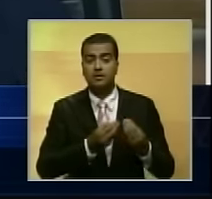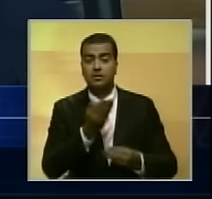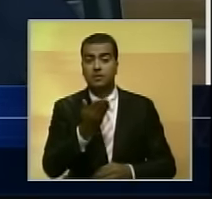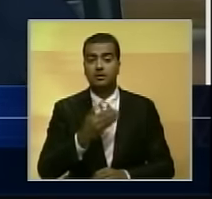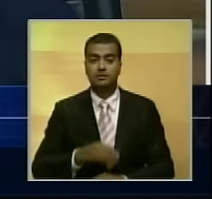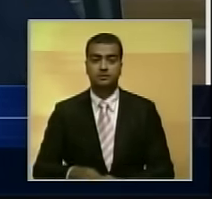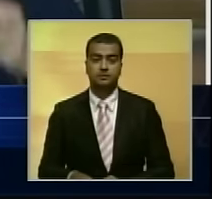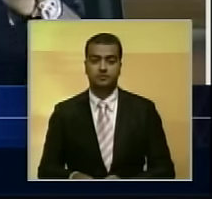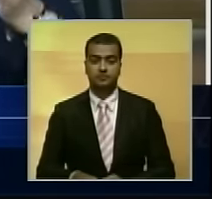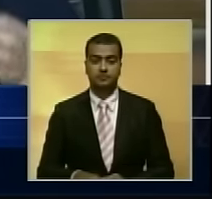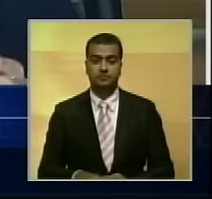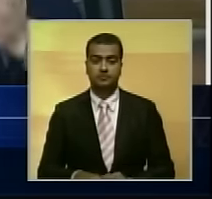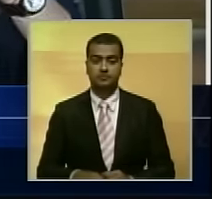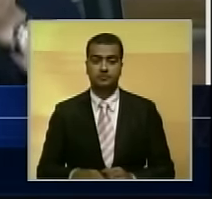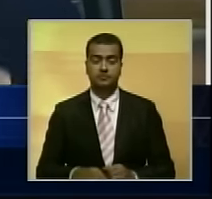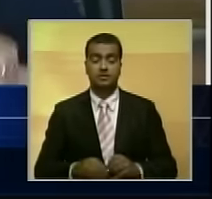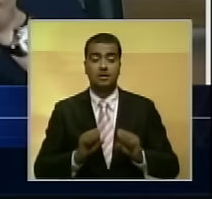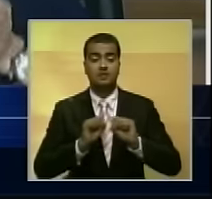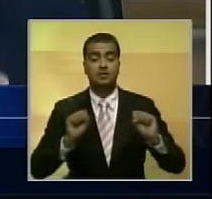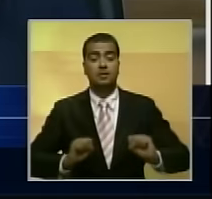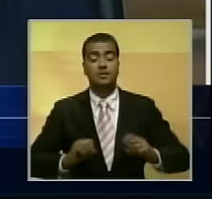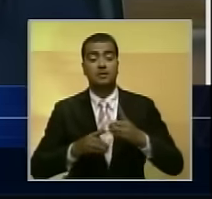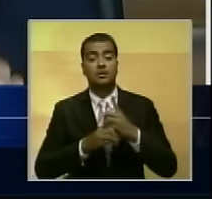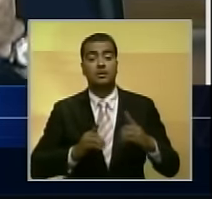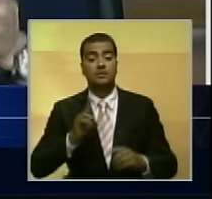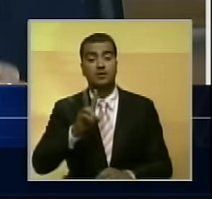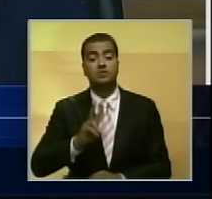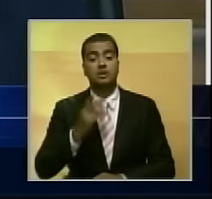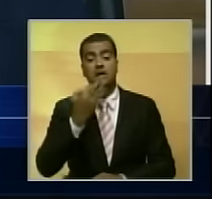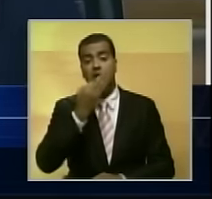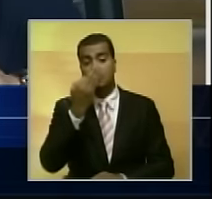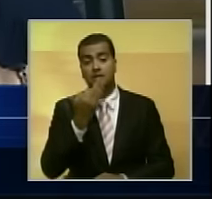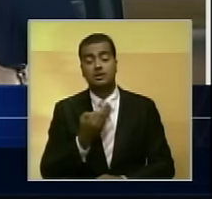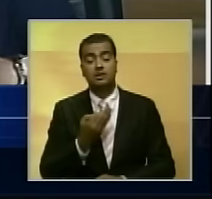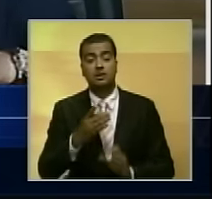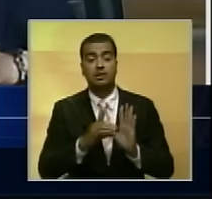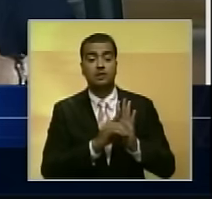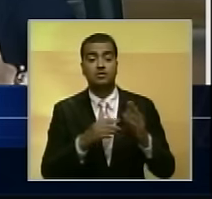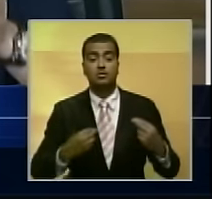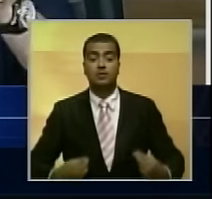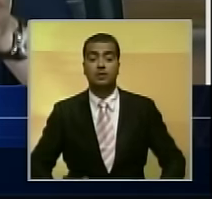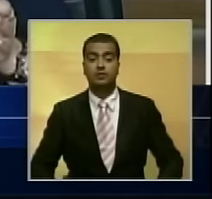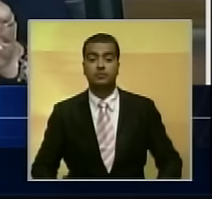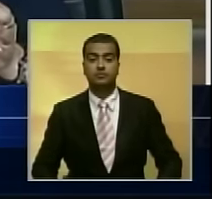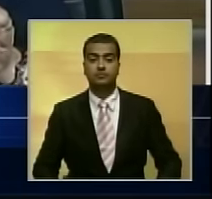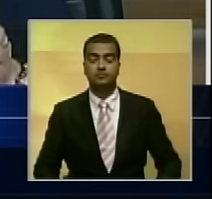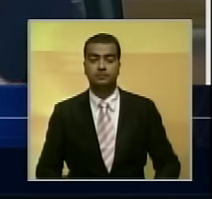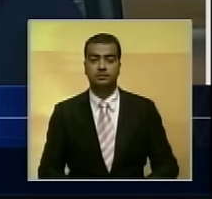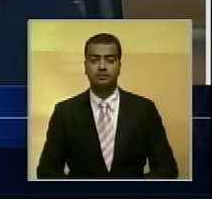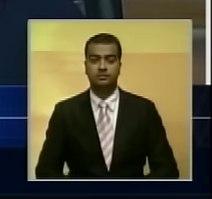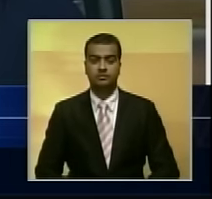esto. El sistema democrático en Venezuela, garantista de los derechos humanos, ha sido